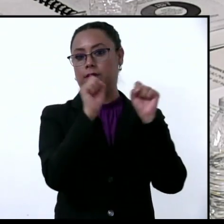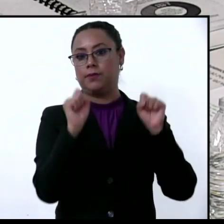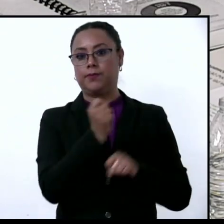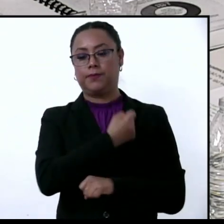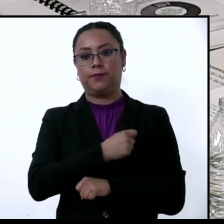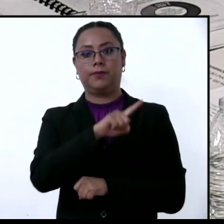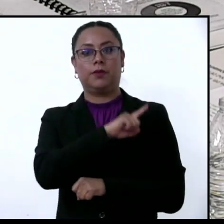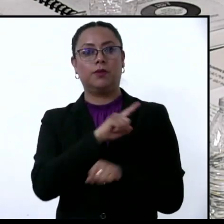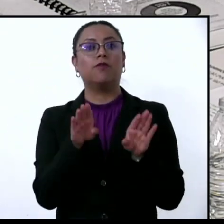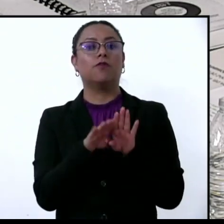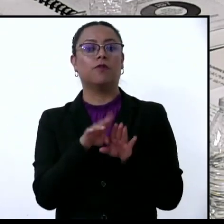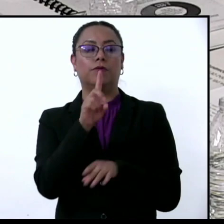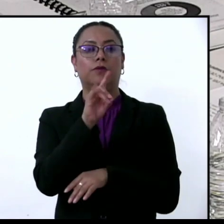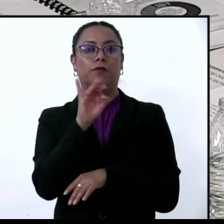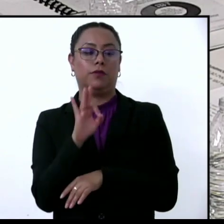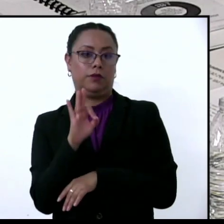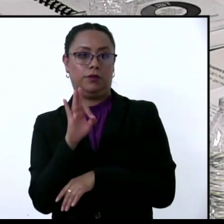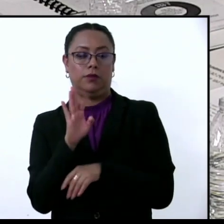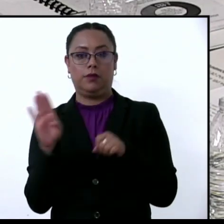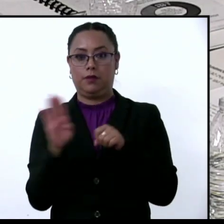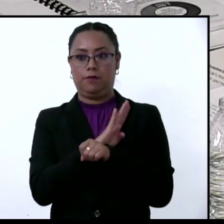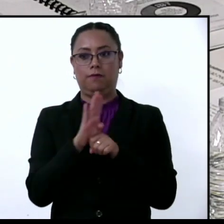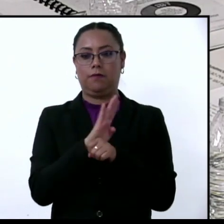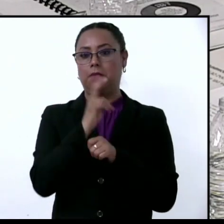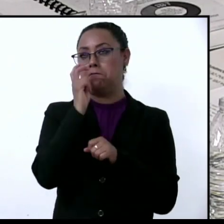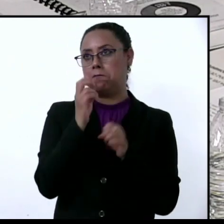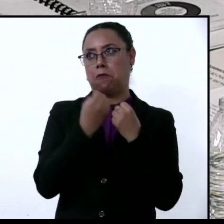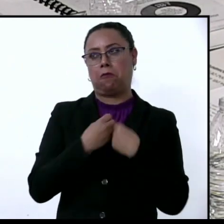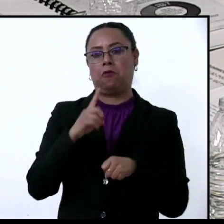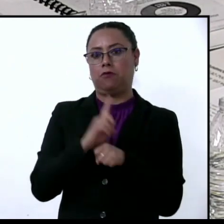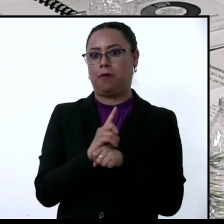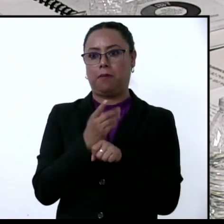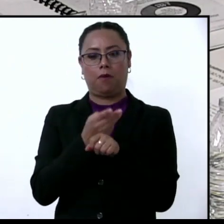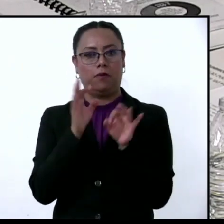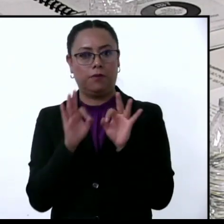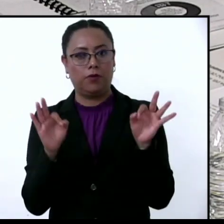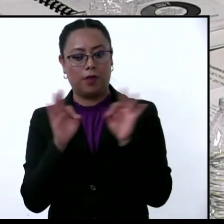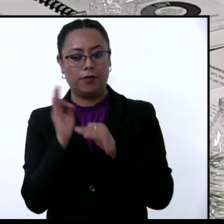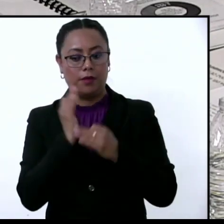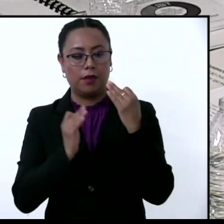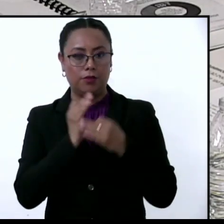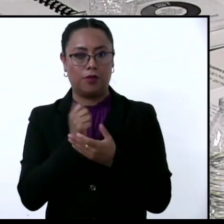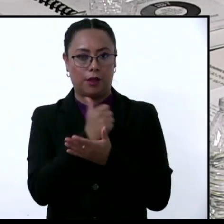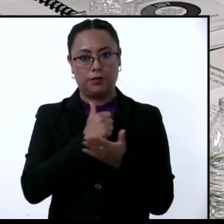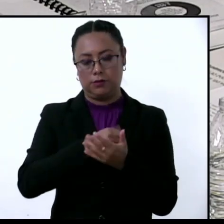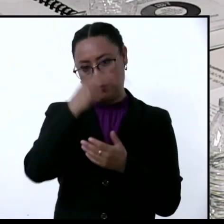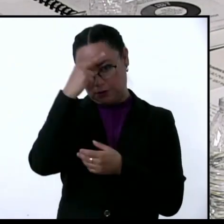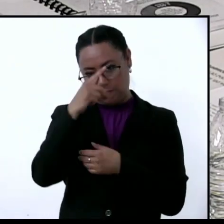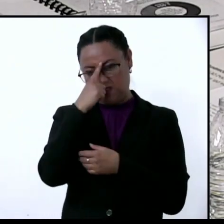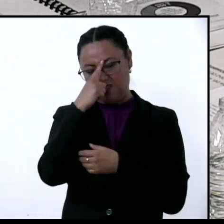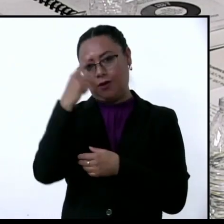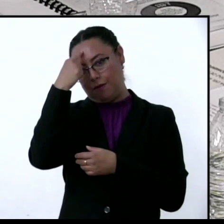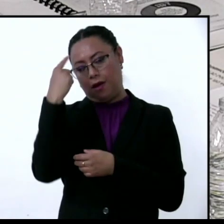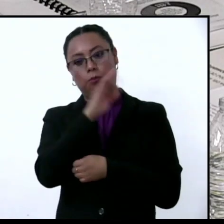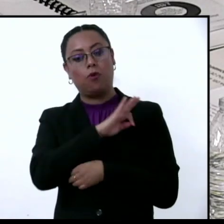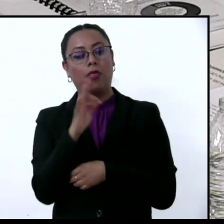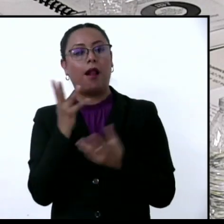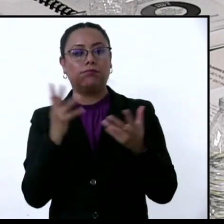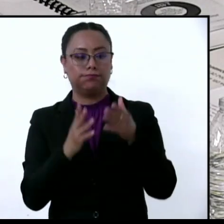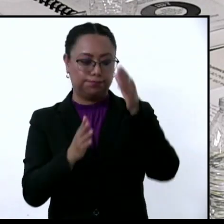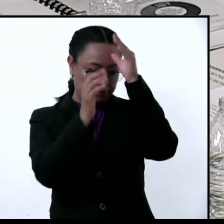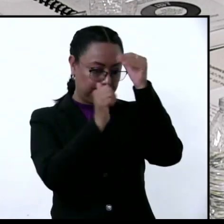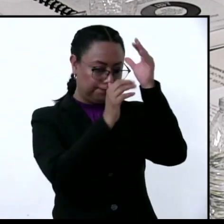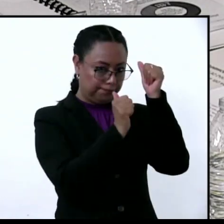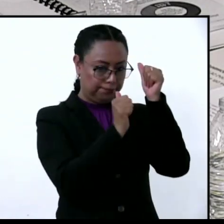de IMSS Bienestar nos abre una gran oportunidad también a la Ciudad de México para generar un convenio con IMSS Bienestar y que